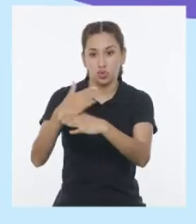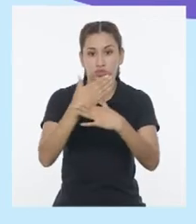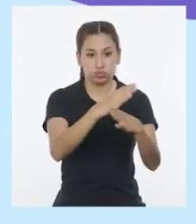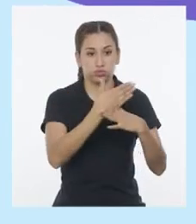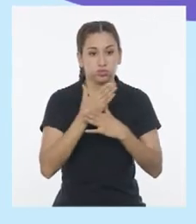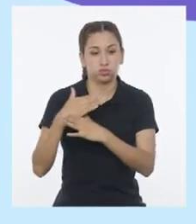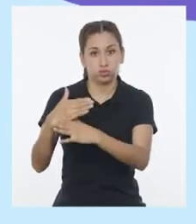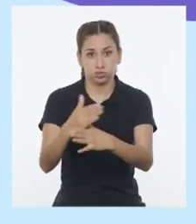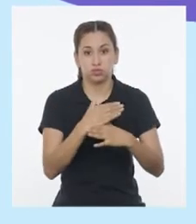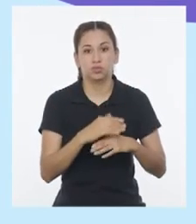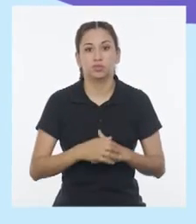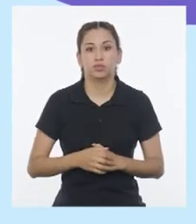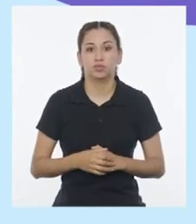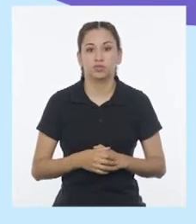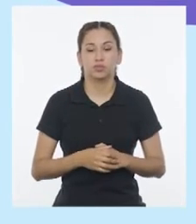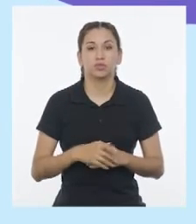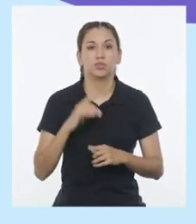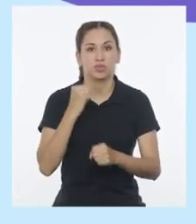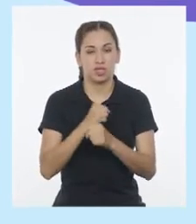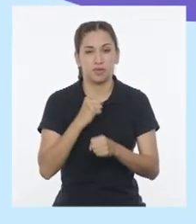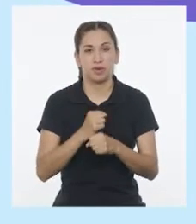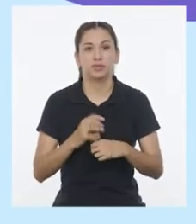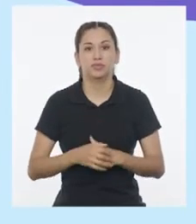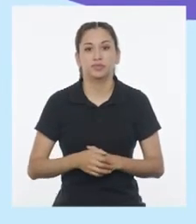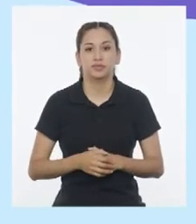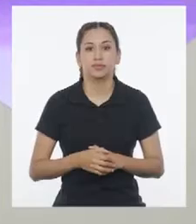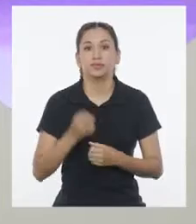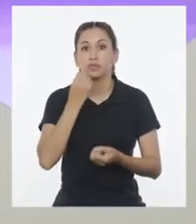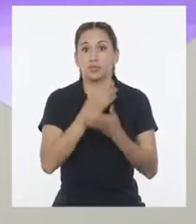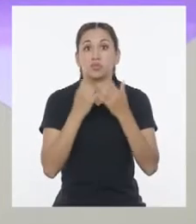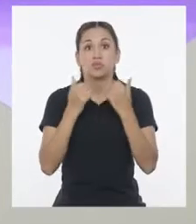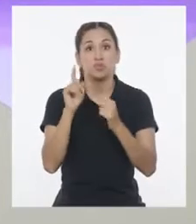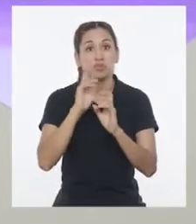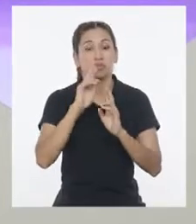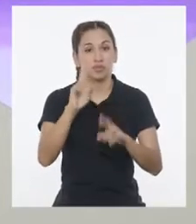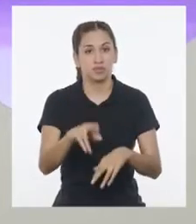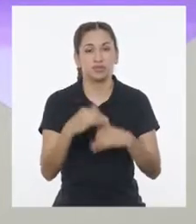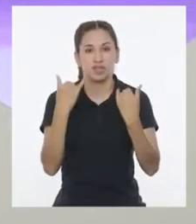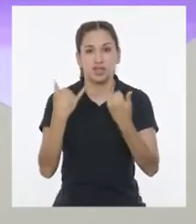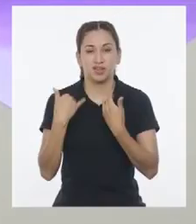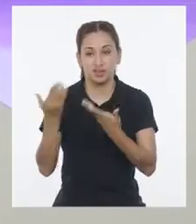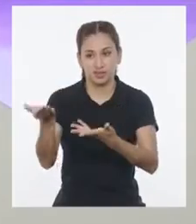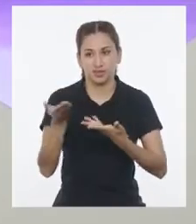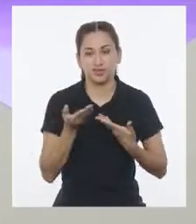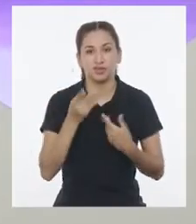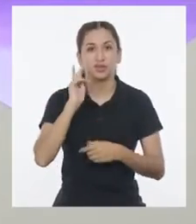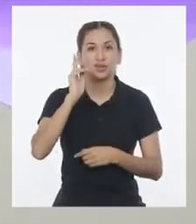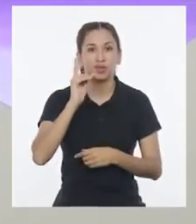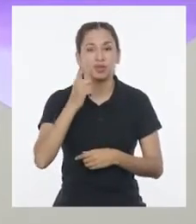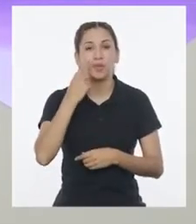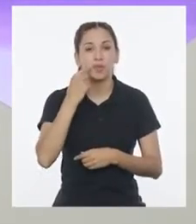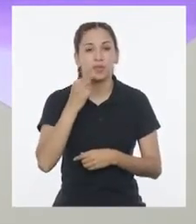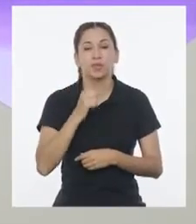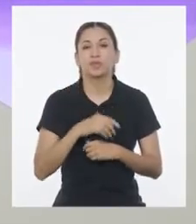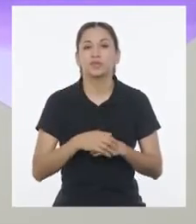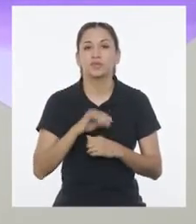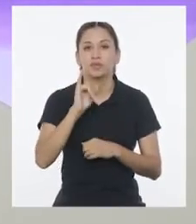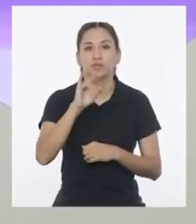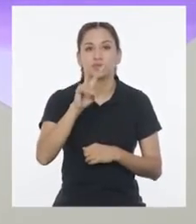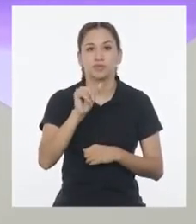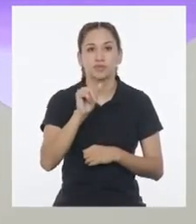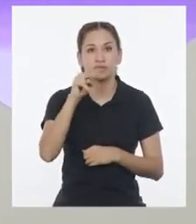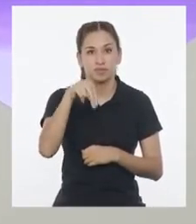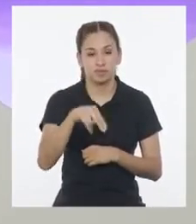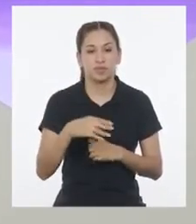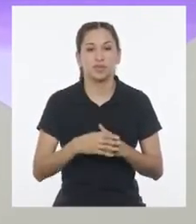distribución equitativa del trabajo. ¡Qué buenas respuestas! Ahora le doy la bienvenida a nuestro querido